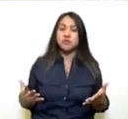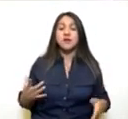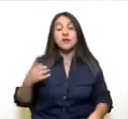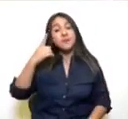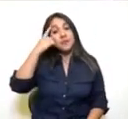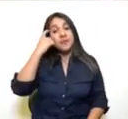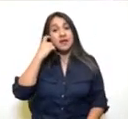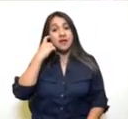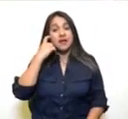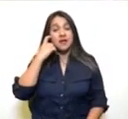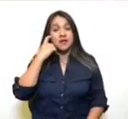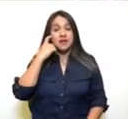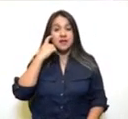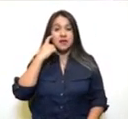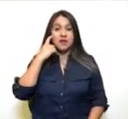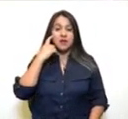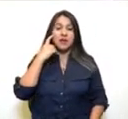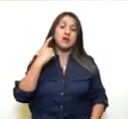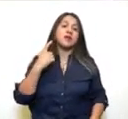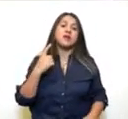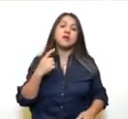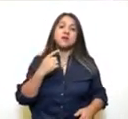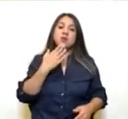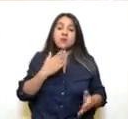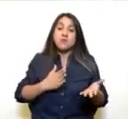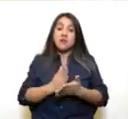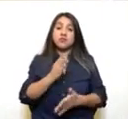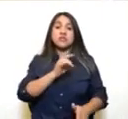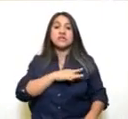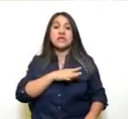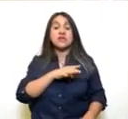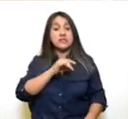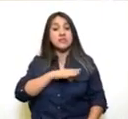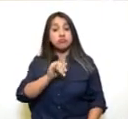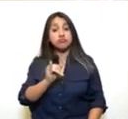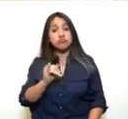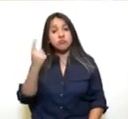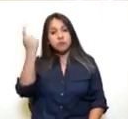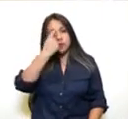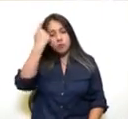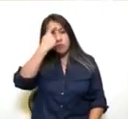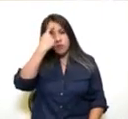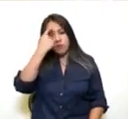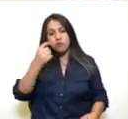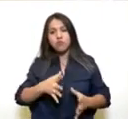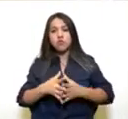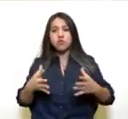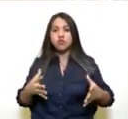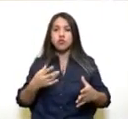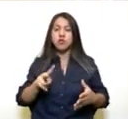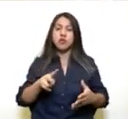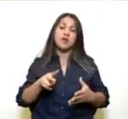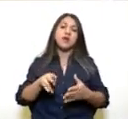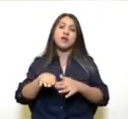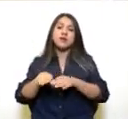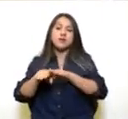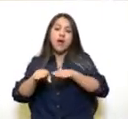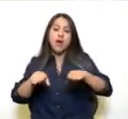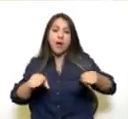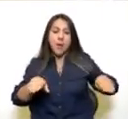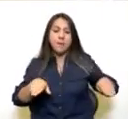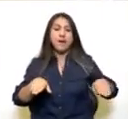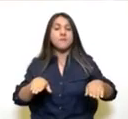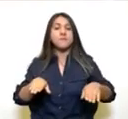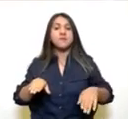que al principio chile se preocupó de las camas de